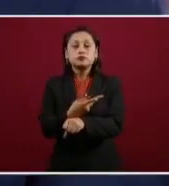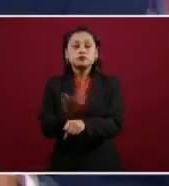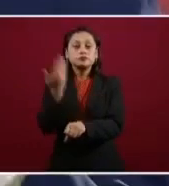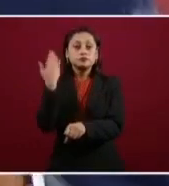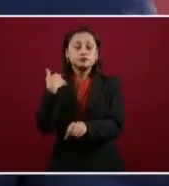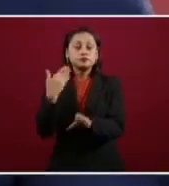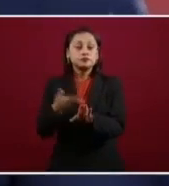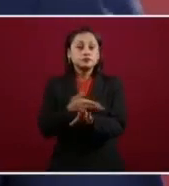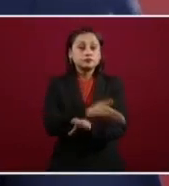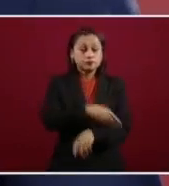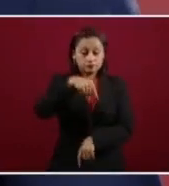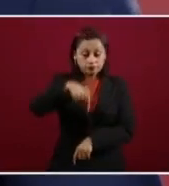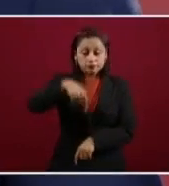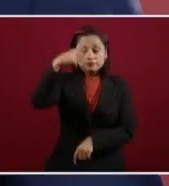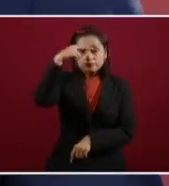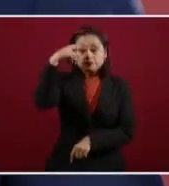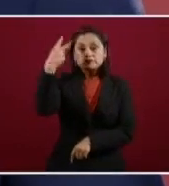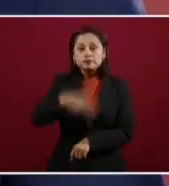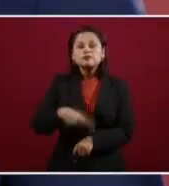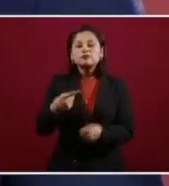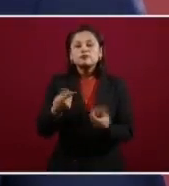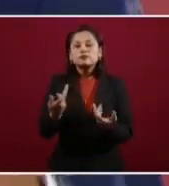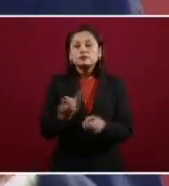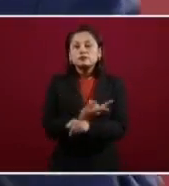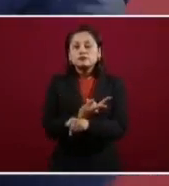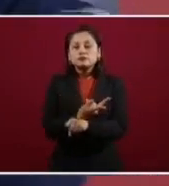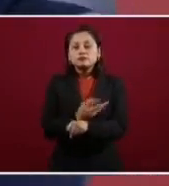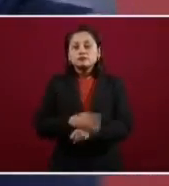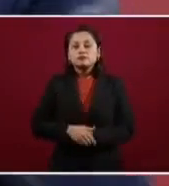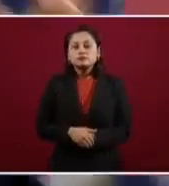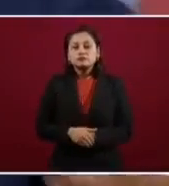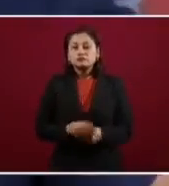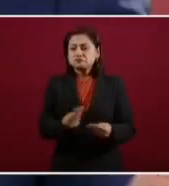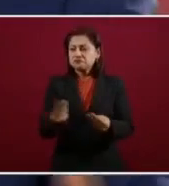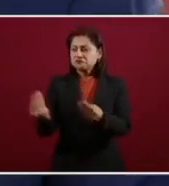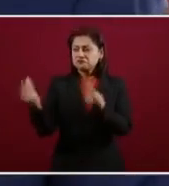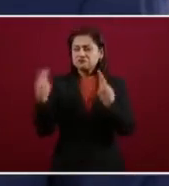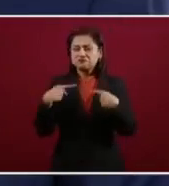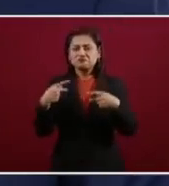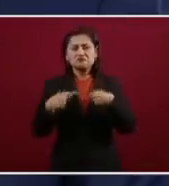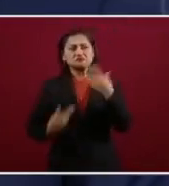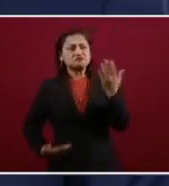en méxico muchos se metieron